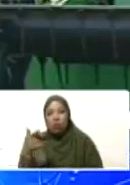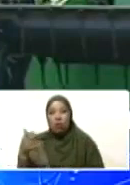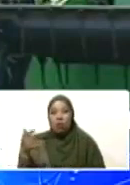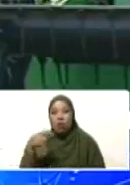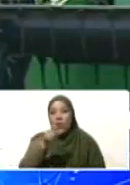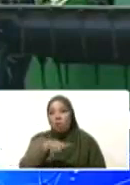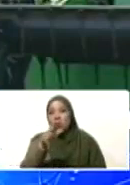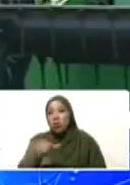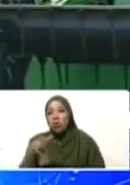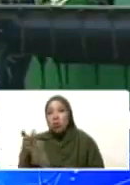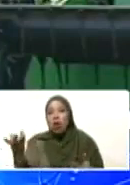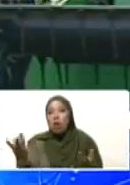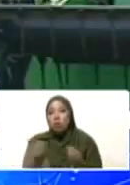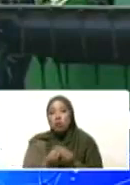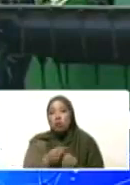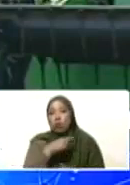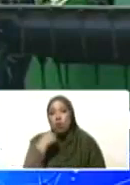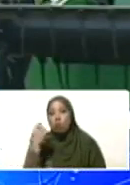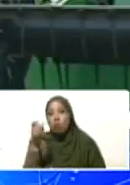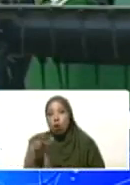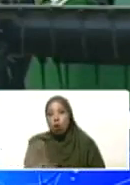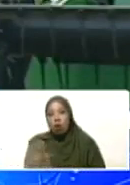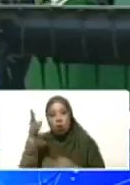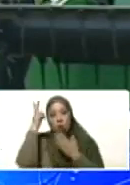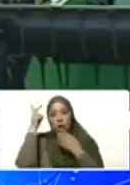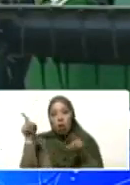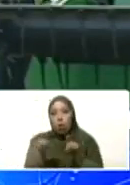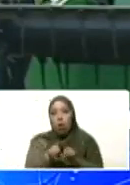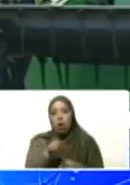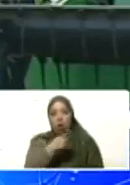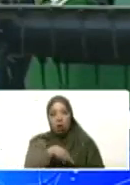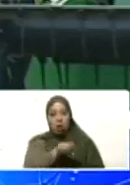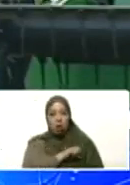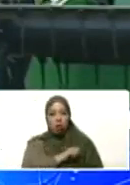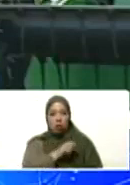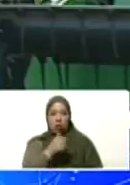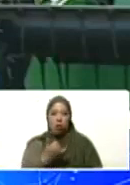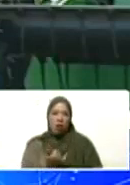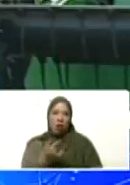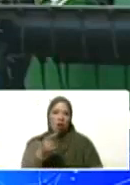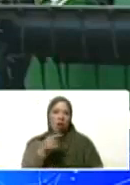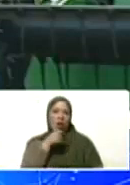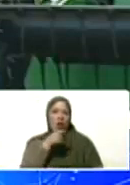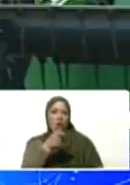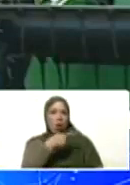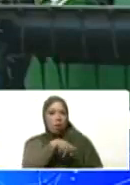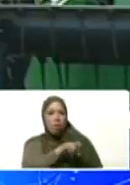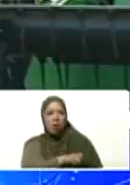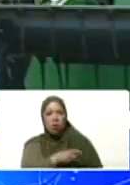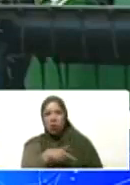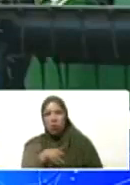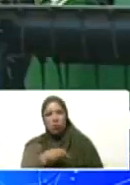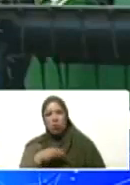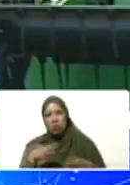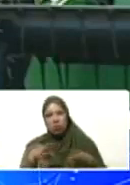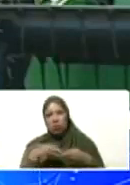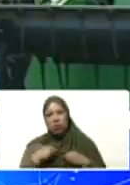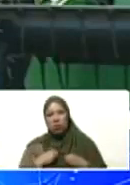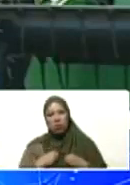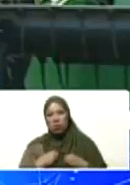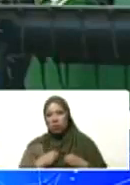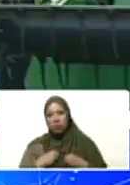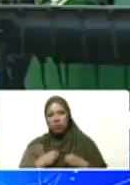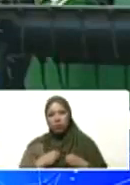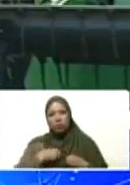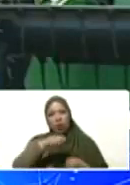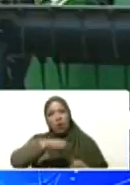genocidio que aún la corona española niega, aún la corona española no reconoce, un genocidio